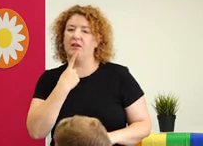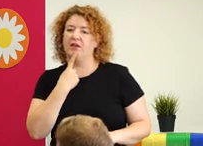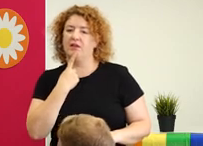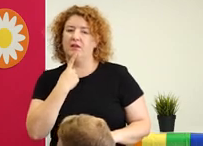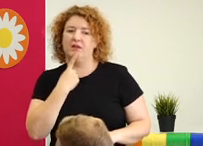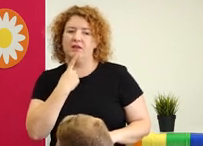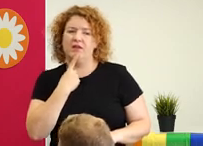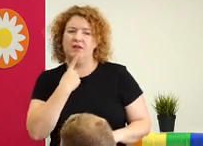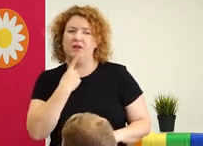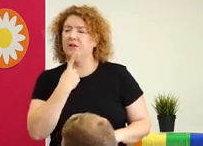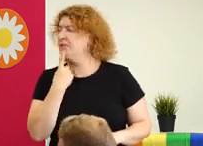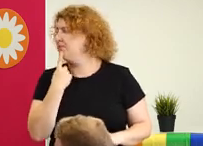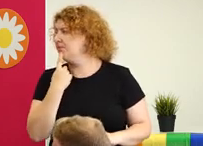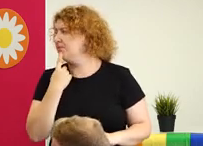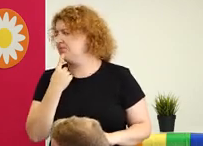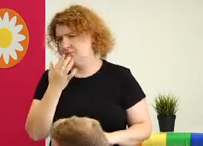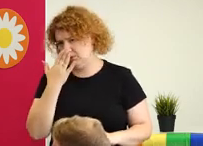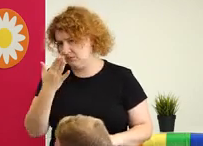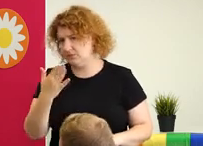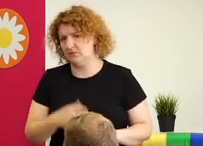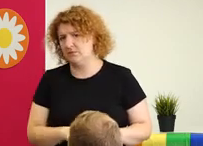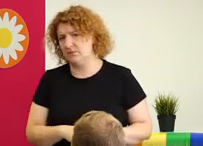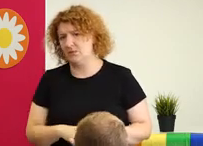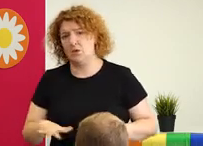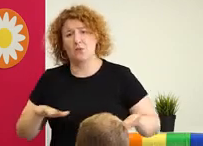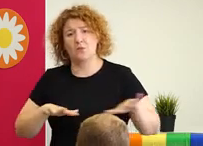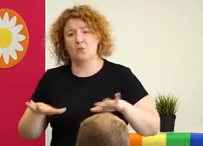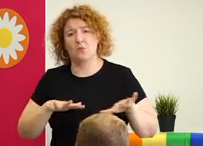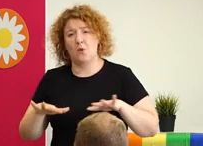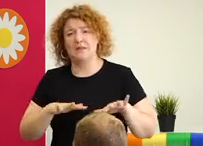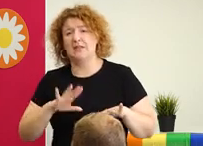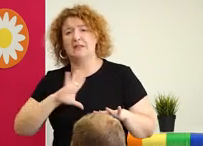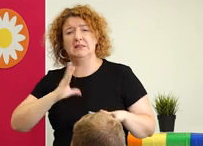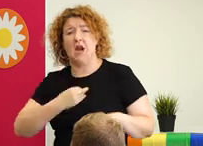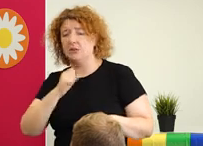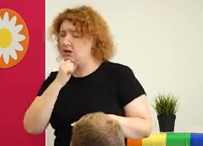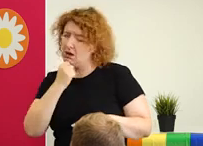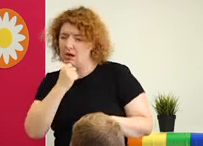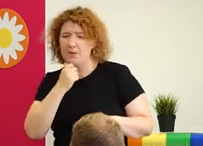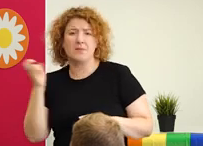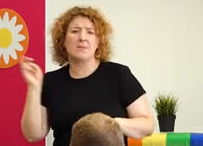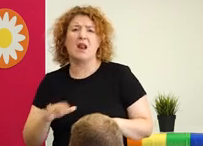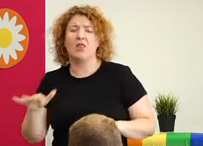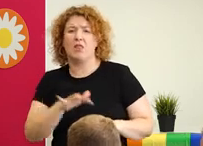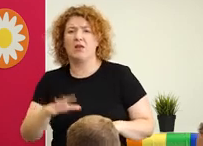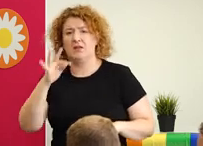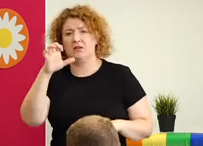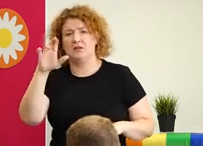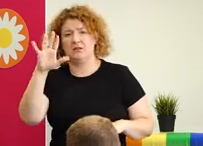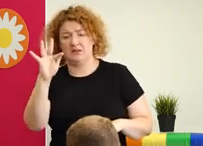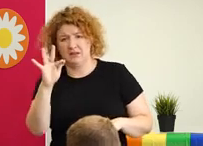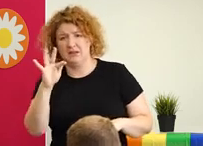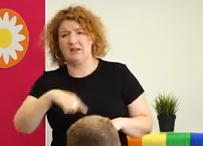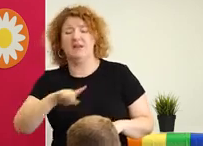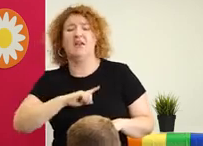sus mayores teóricas es Janine Raymond, y en un libro que tiene, El Imperio Transexual, el